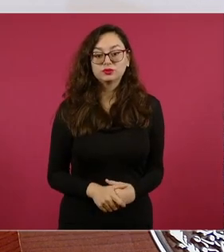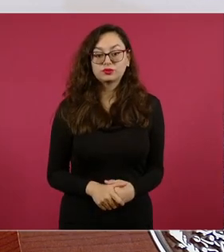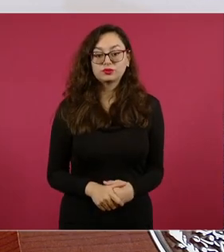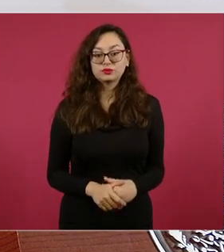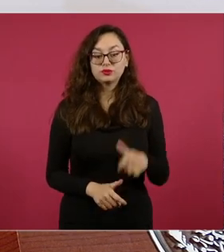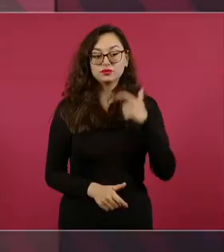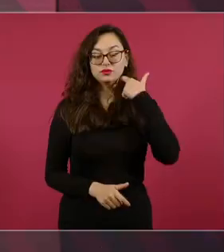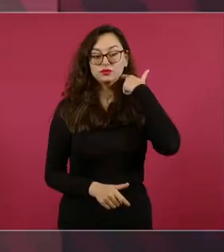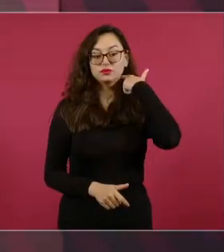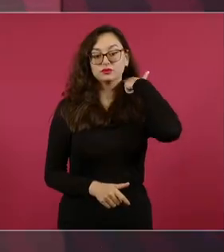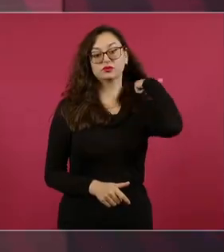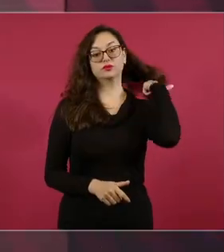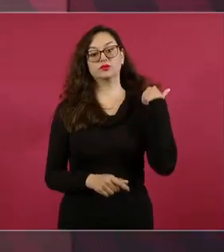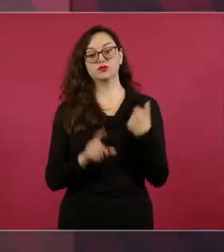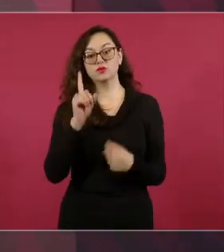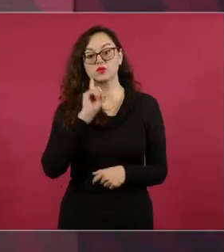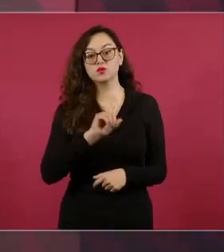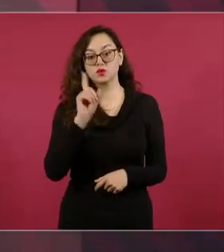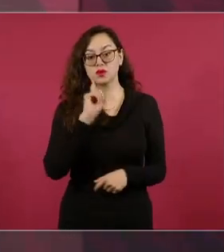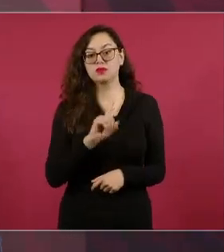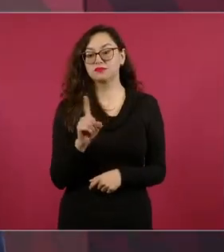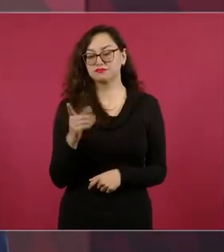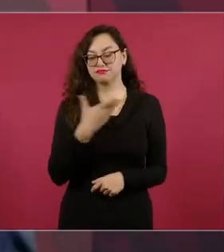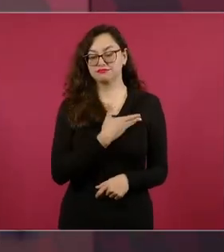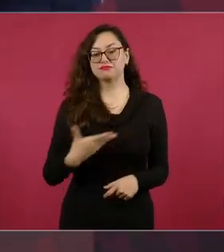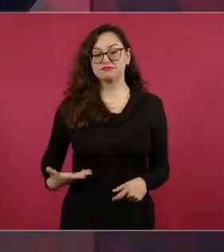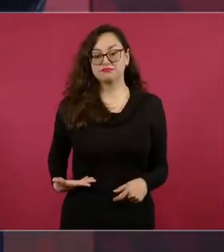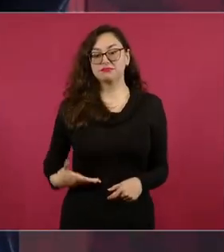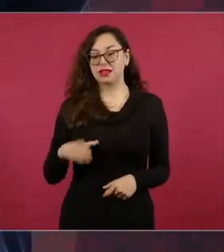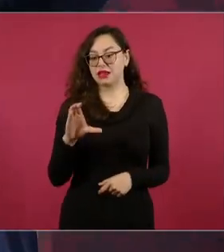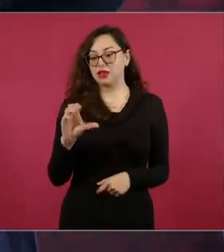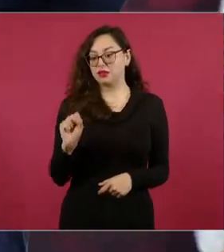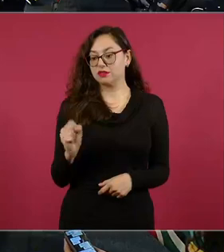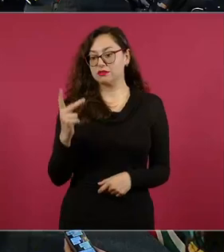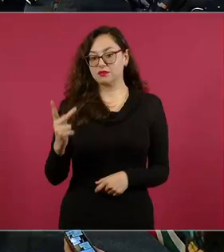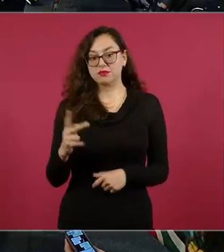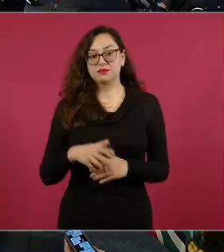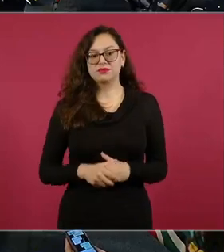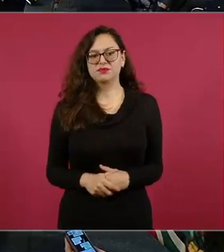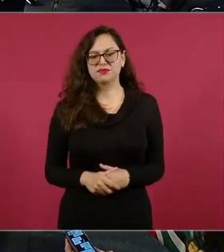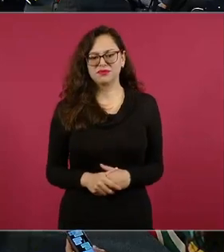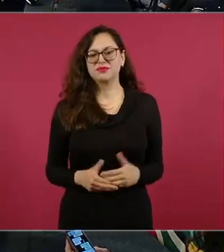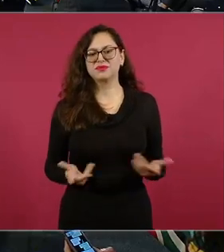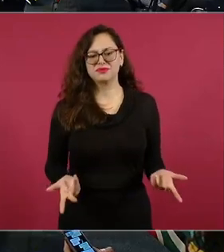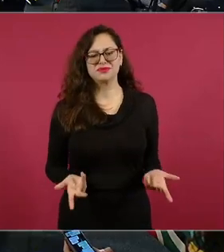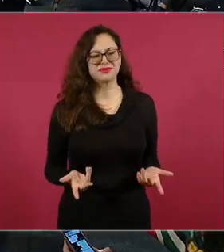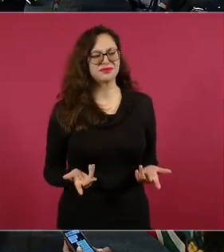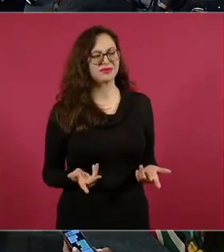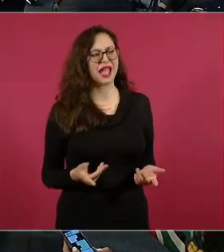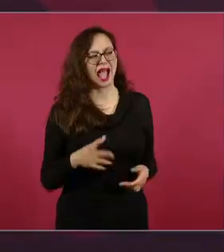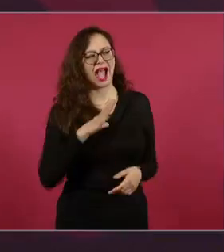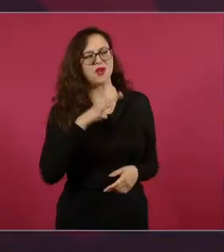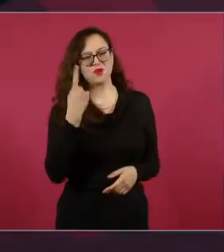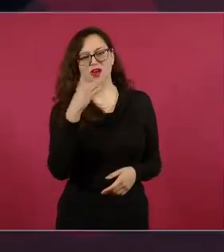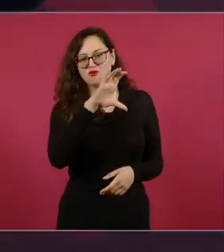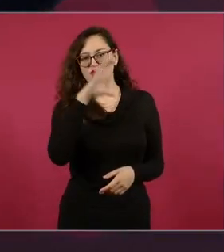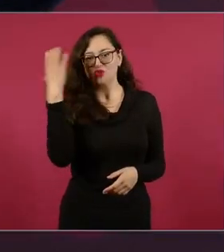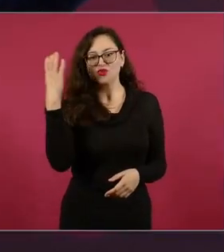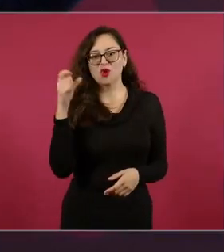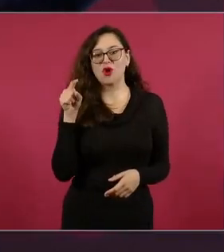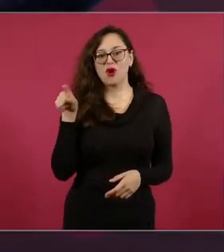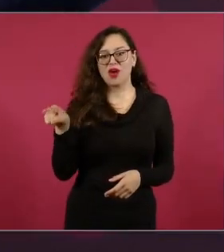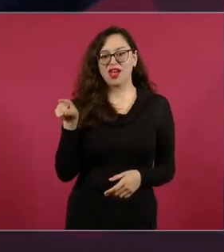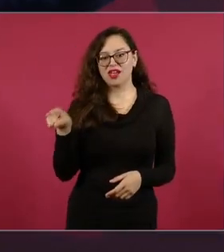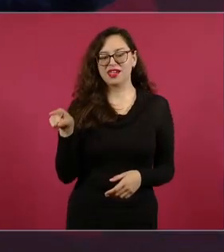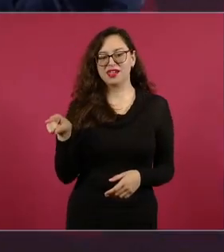de la próxima presidenta, no solo esa de, bueno, también esa, donde está